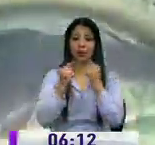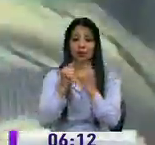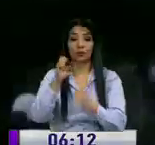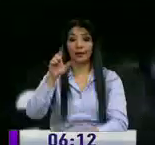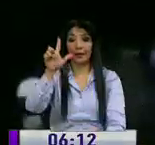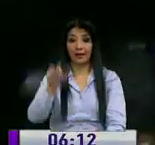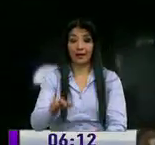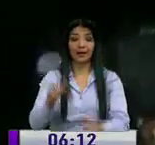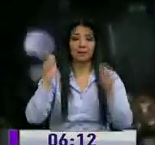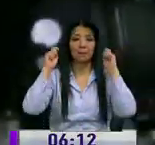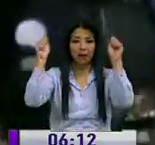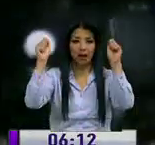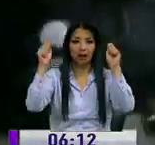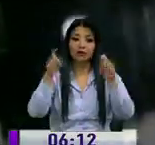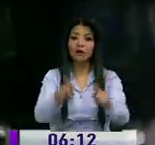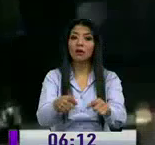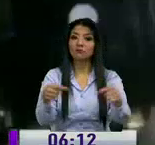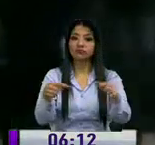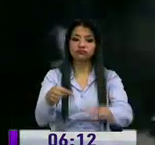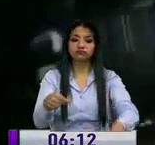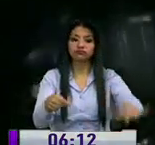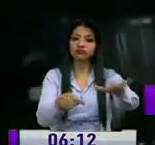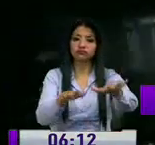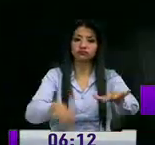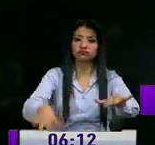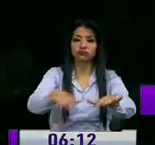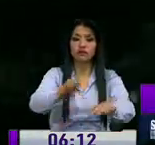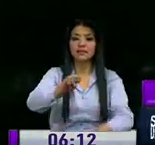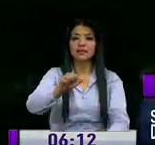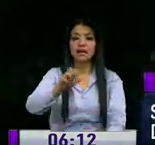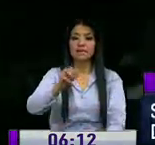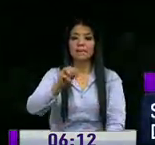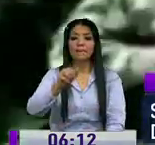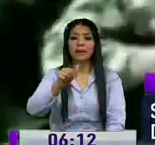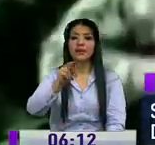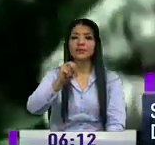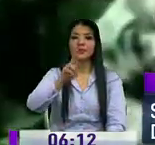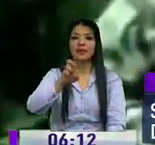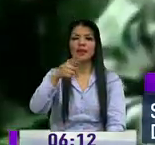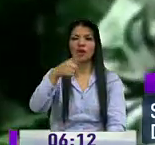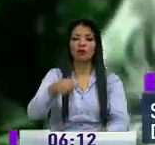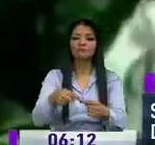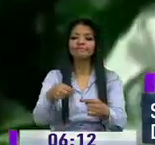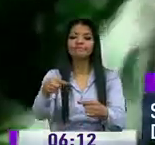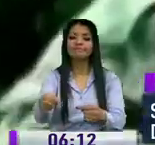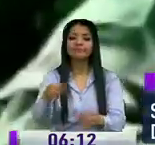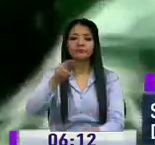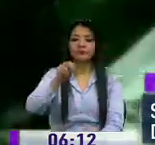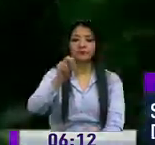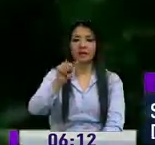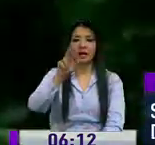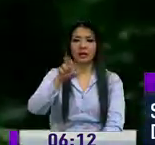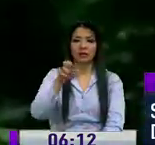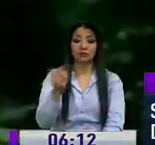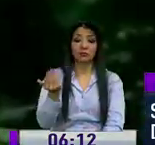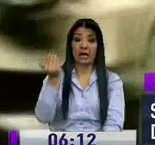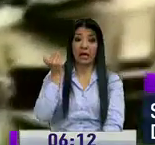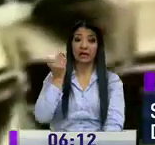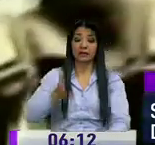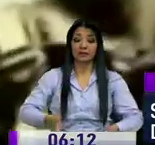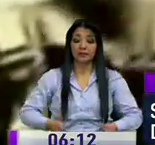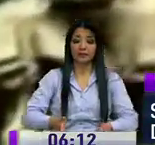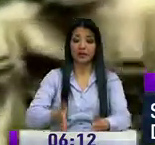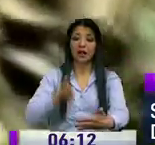se produjeron enfrentamientos en el casco urbano de la población de Samaniego, en el occidente de Nariño, que ha sufrido en la última semana bloqueos en su principal vía por